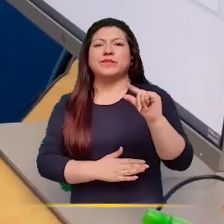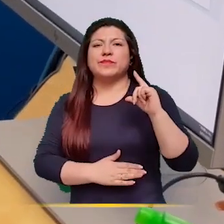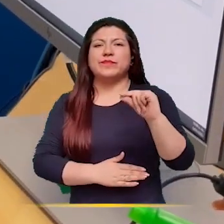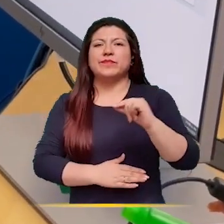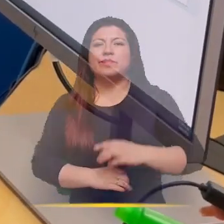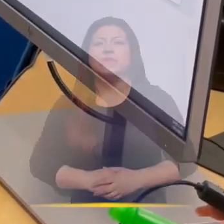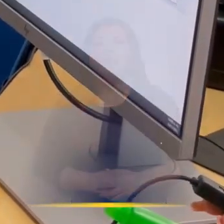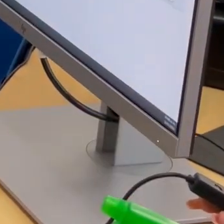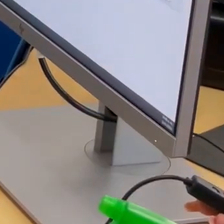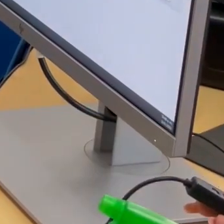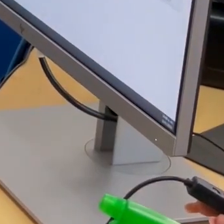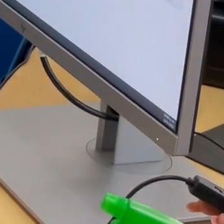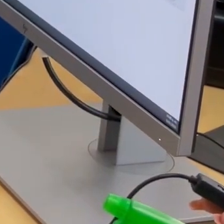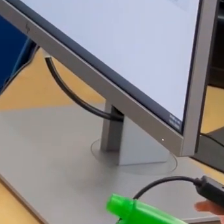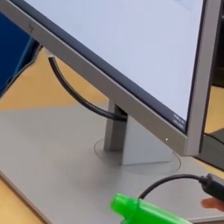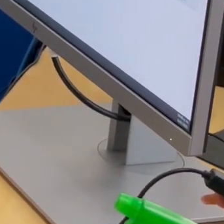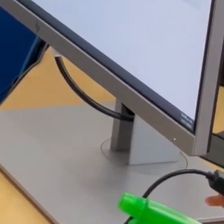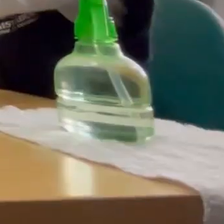cédula digital.